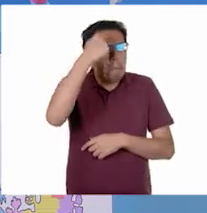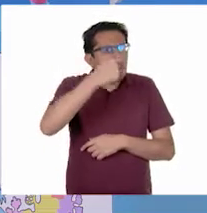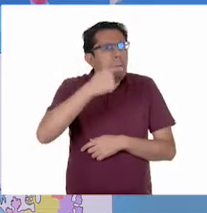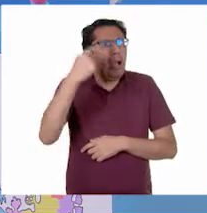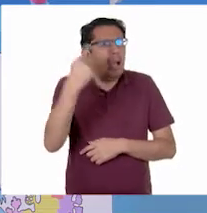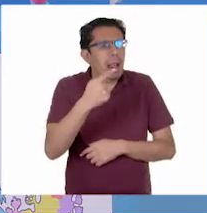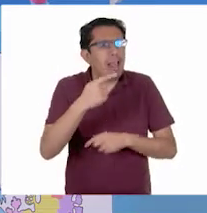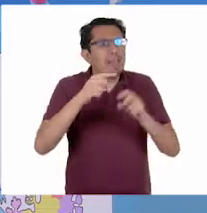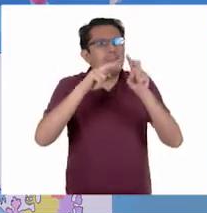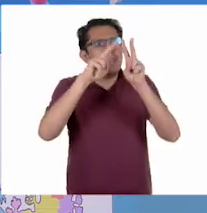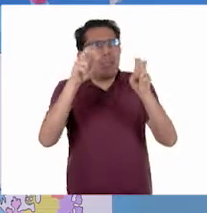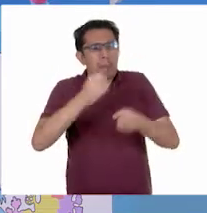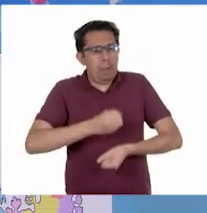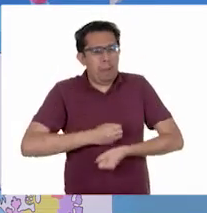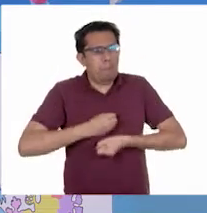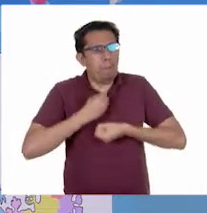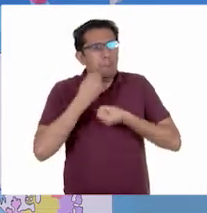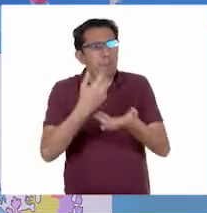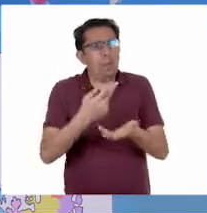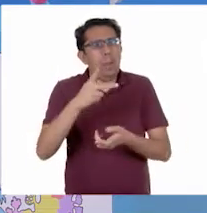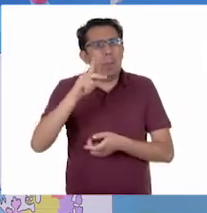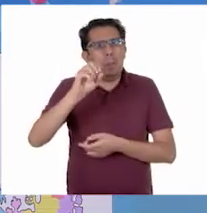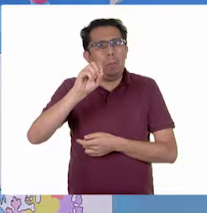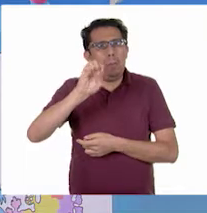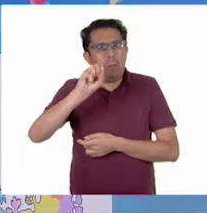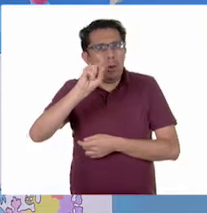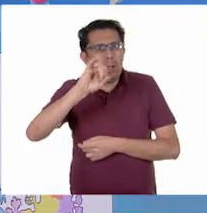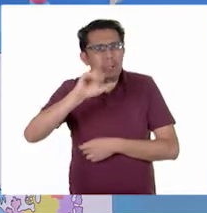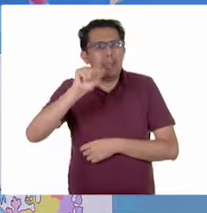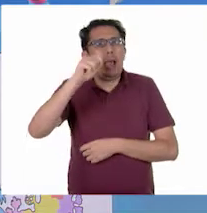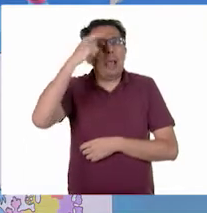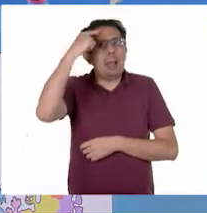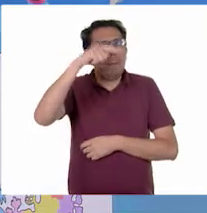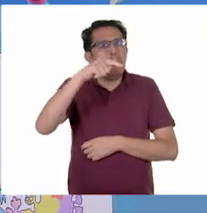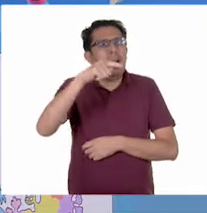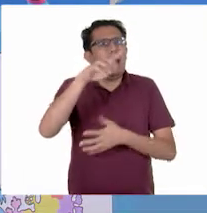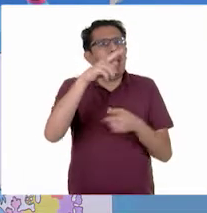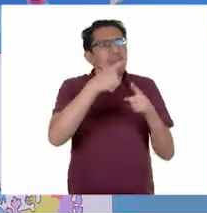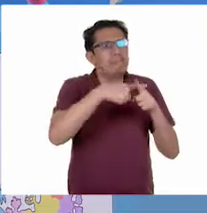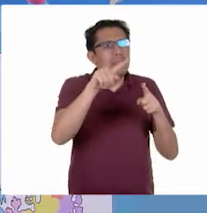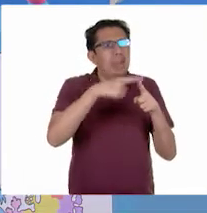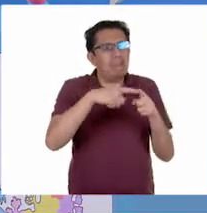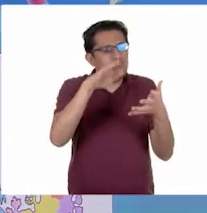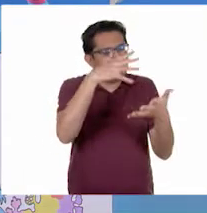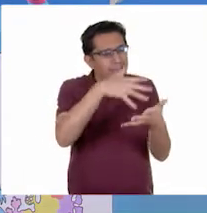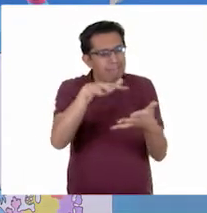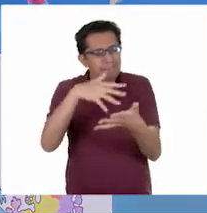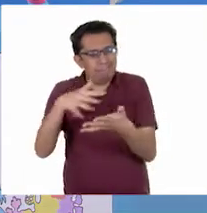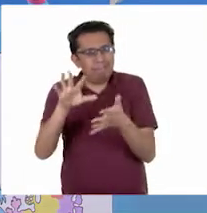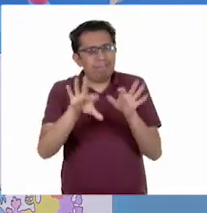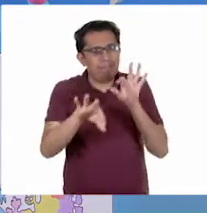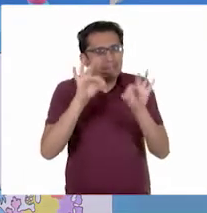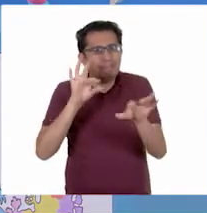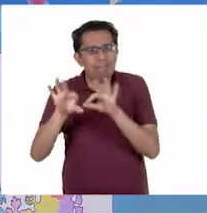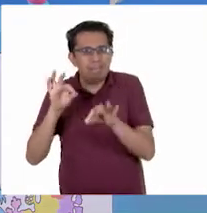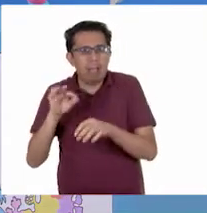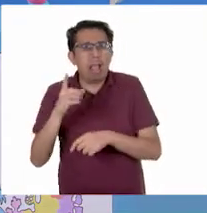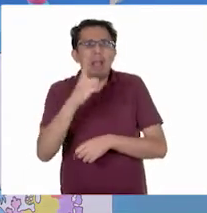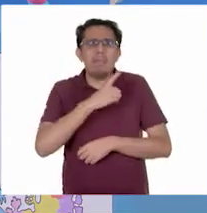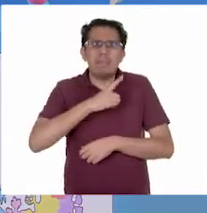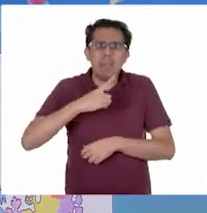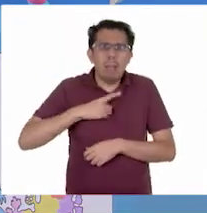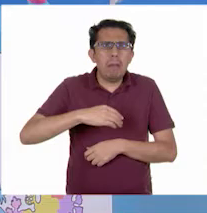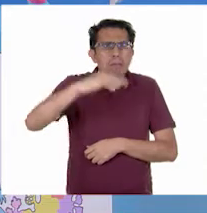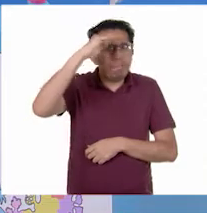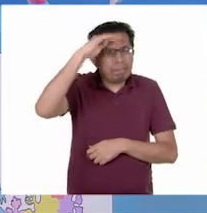poesía y poemas, para hacer la selección de nuestros textos. Sí, ¿se acuerdan que tenemos que ir buscando los medios y